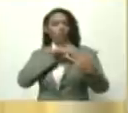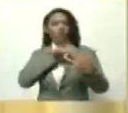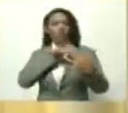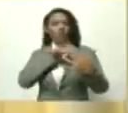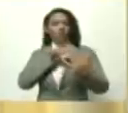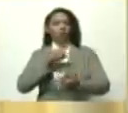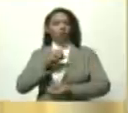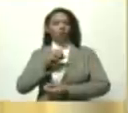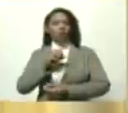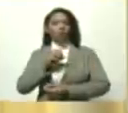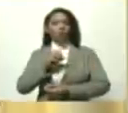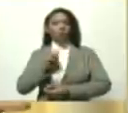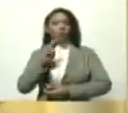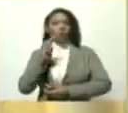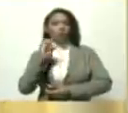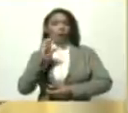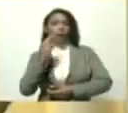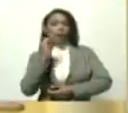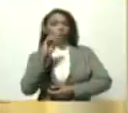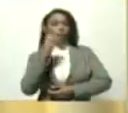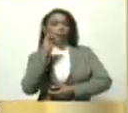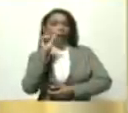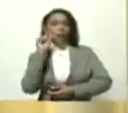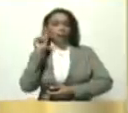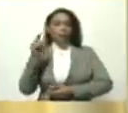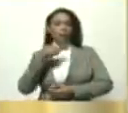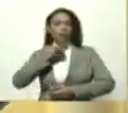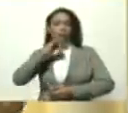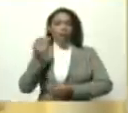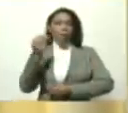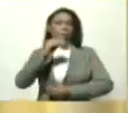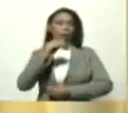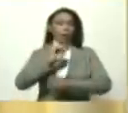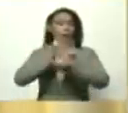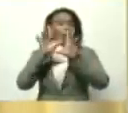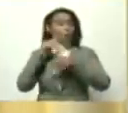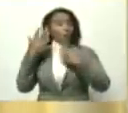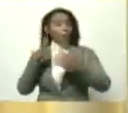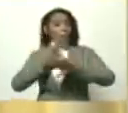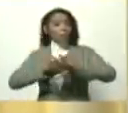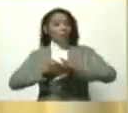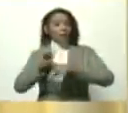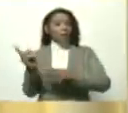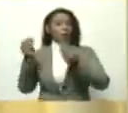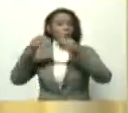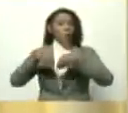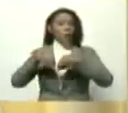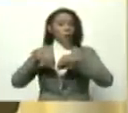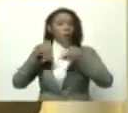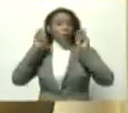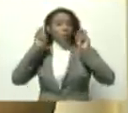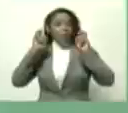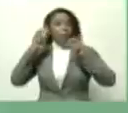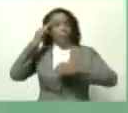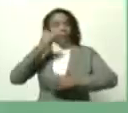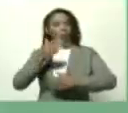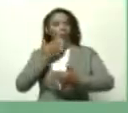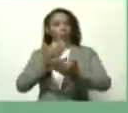Ucrania, y quería saber si usted maneja información más detallada sobre qué contemplarían estos acuerdos en el área militar.